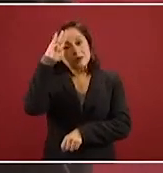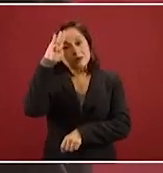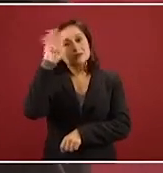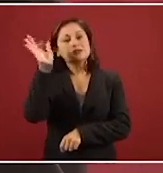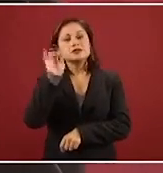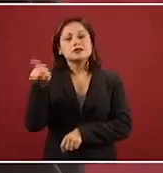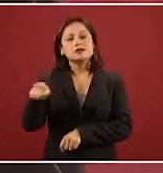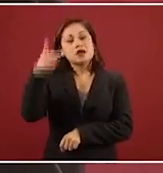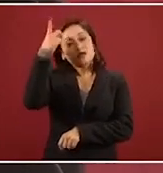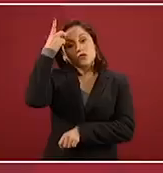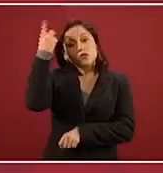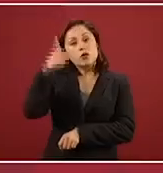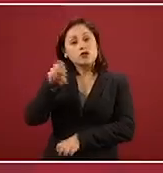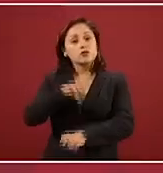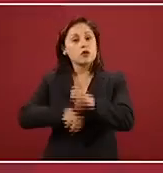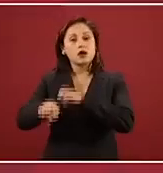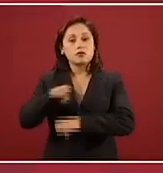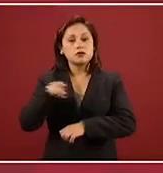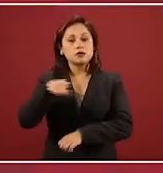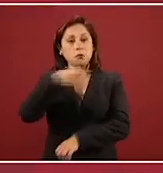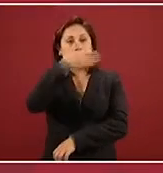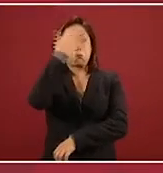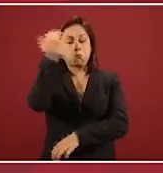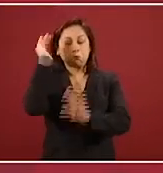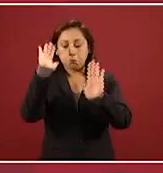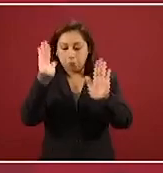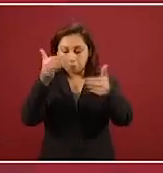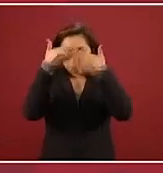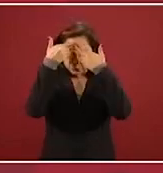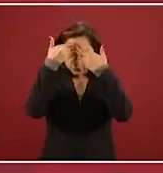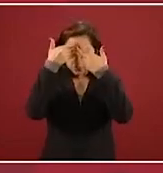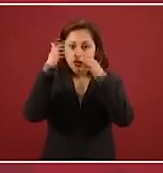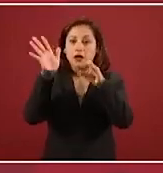los dueños, que no creo que